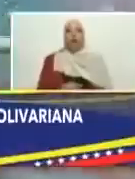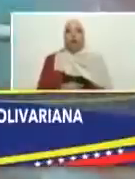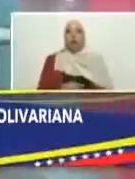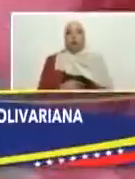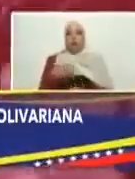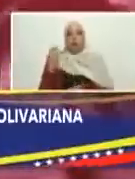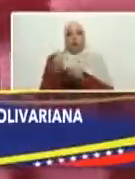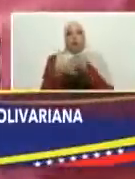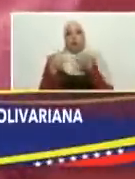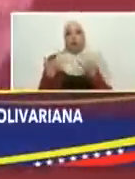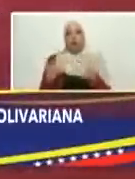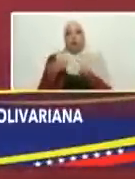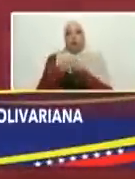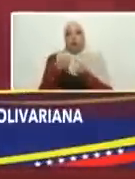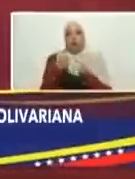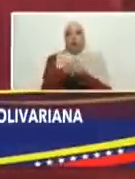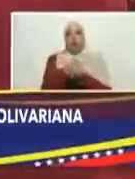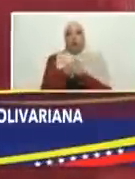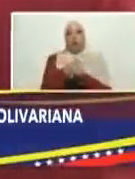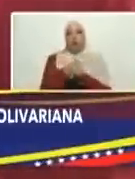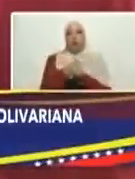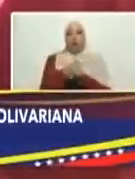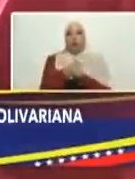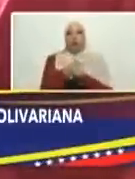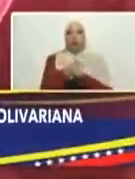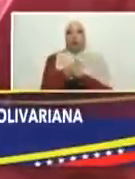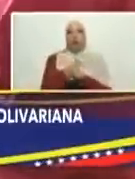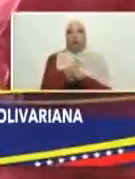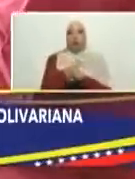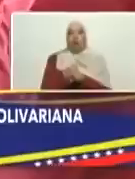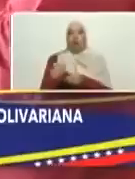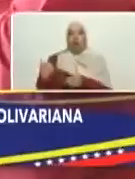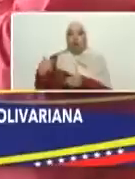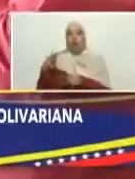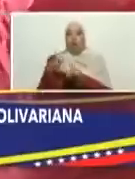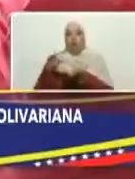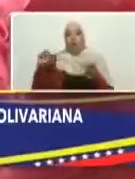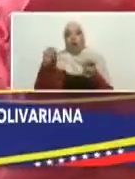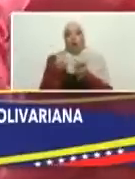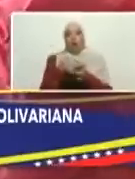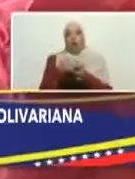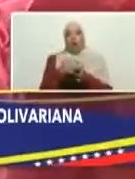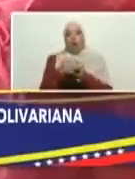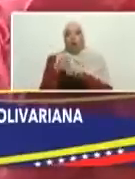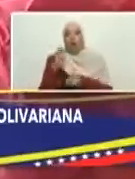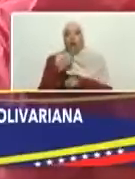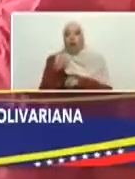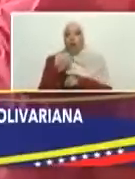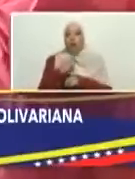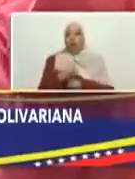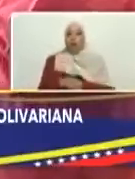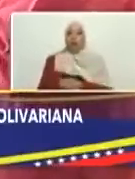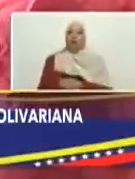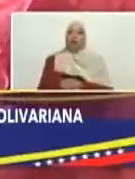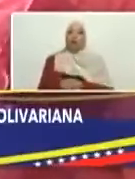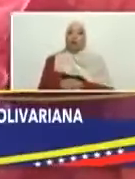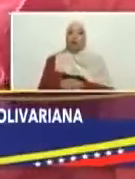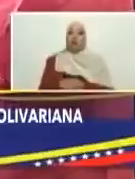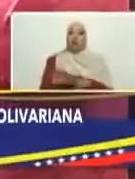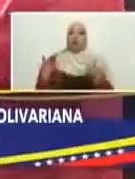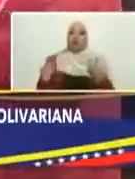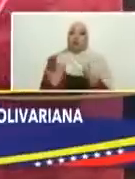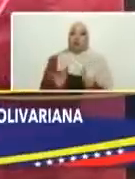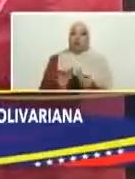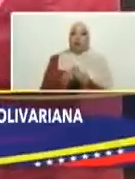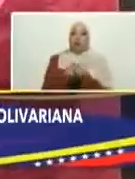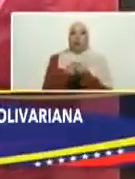langosta. Cola de langosta. Pargo rojo, el tajalí. El tajalí.